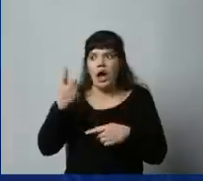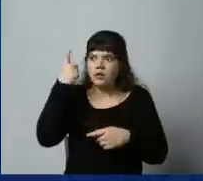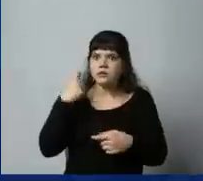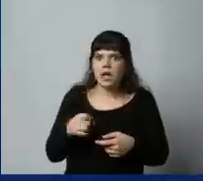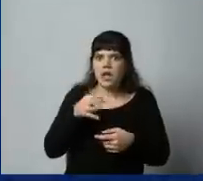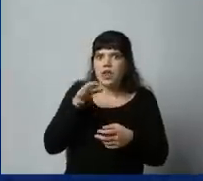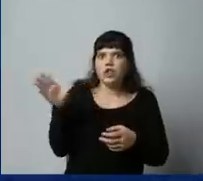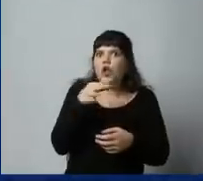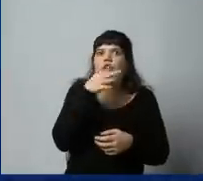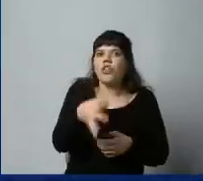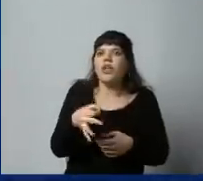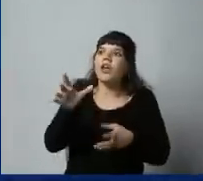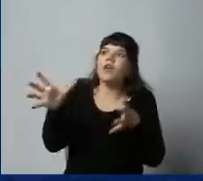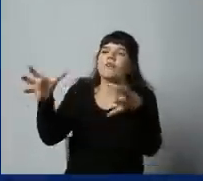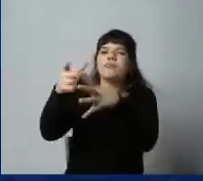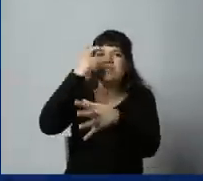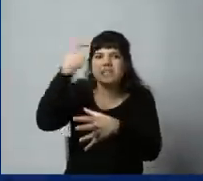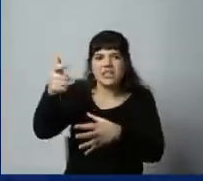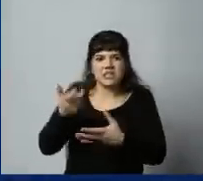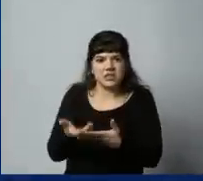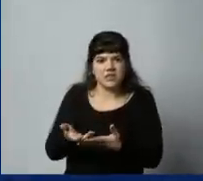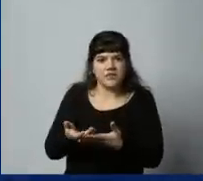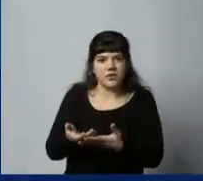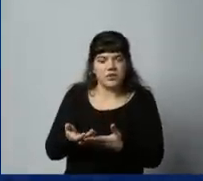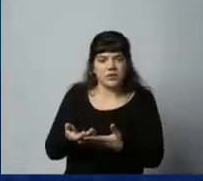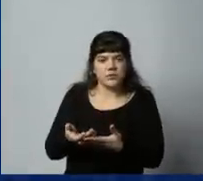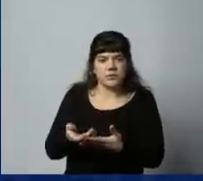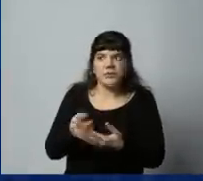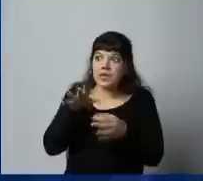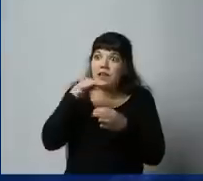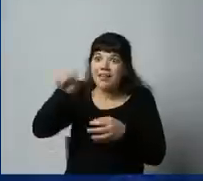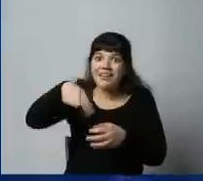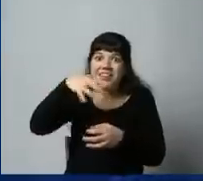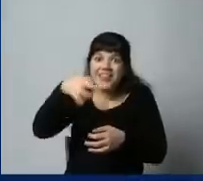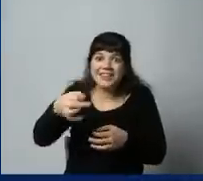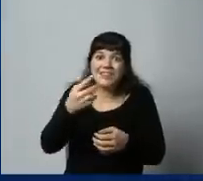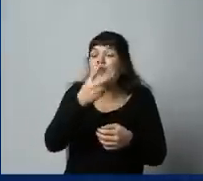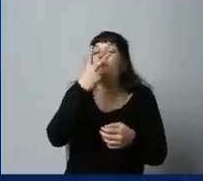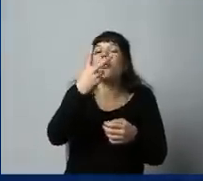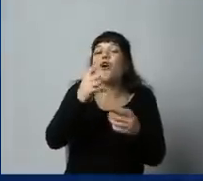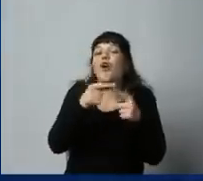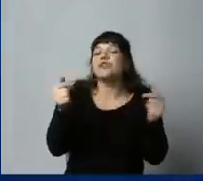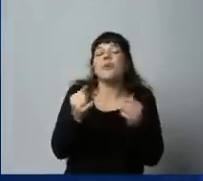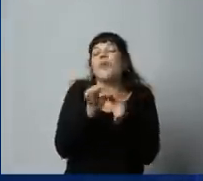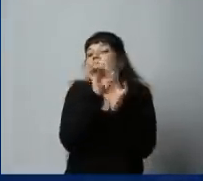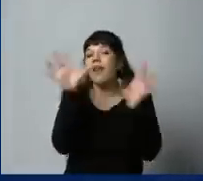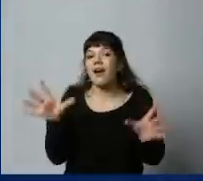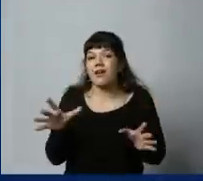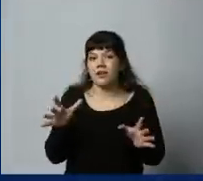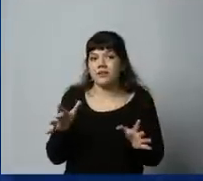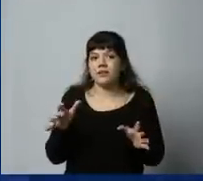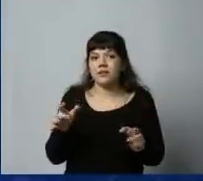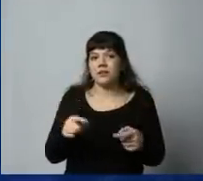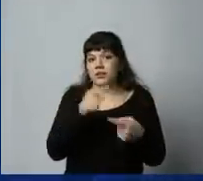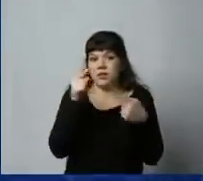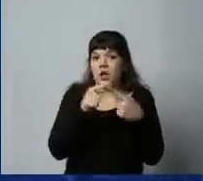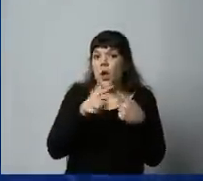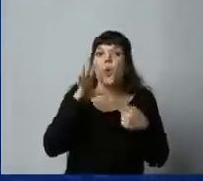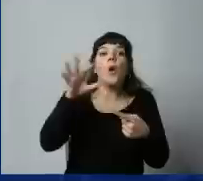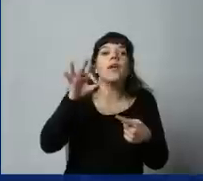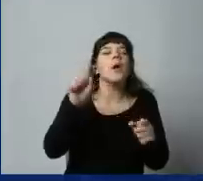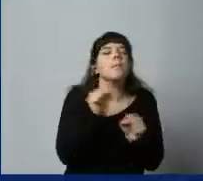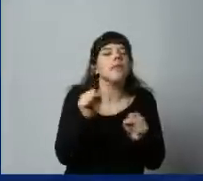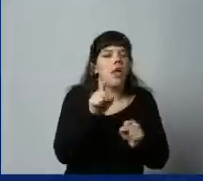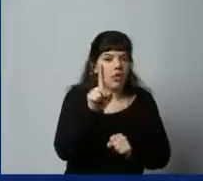Escuchar lo que dicen los científicos y justamente lo que dicen que hay que tener dos factores muy muy claros yo deduje cuidado con